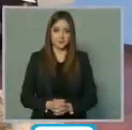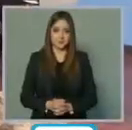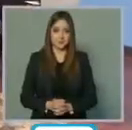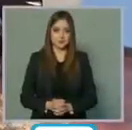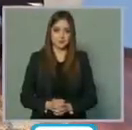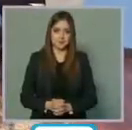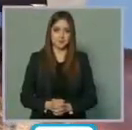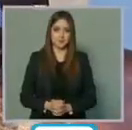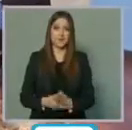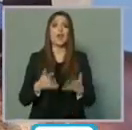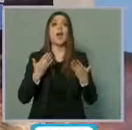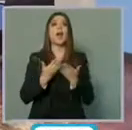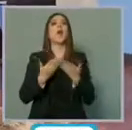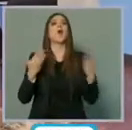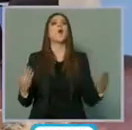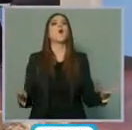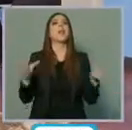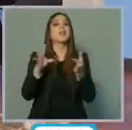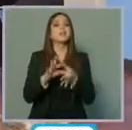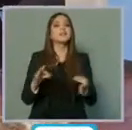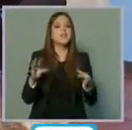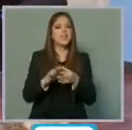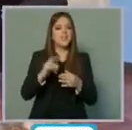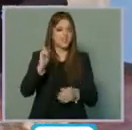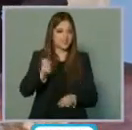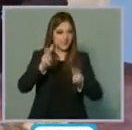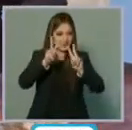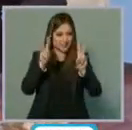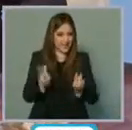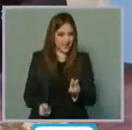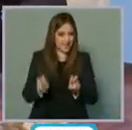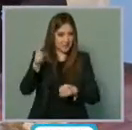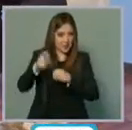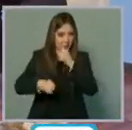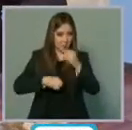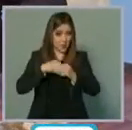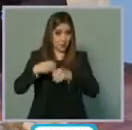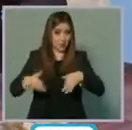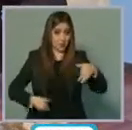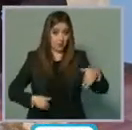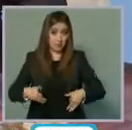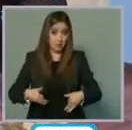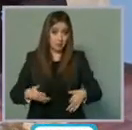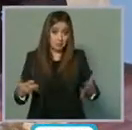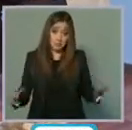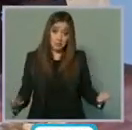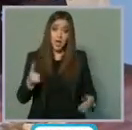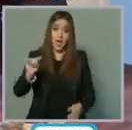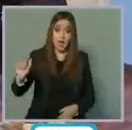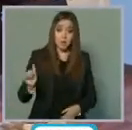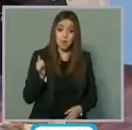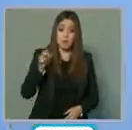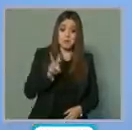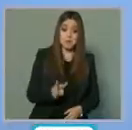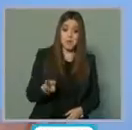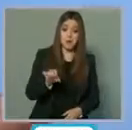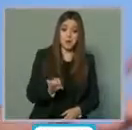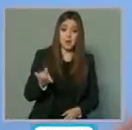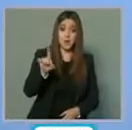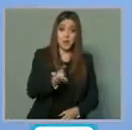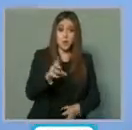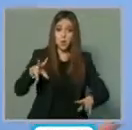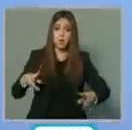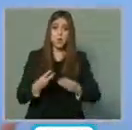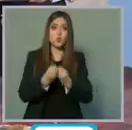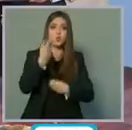Y ha llegado el momento de hablar de teatro. Sí, porque el fin de semana es muy buen pretexto el ir al teatro, disfrutarlo en la familia,